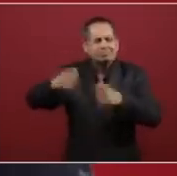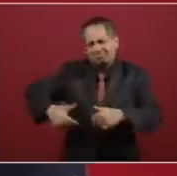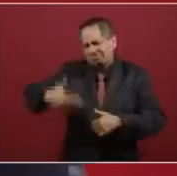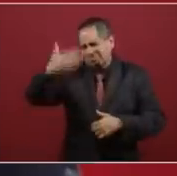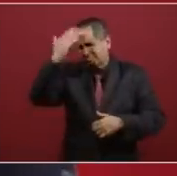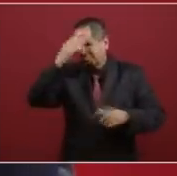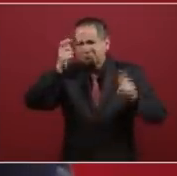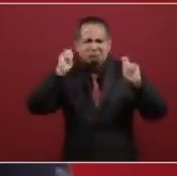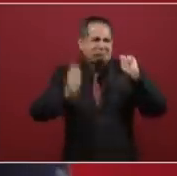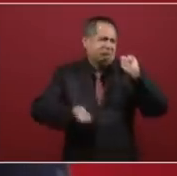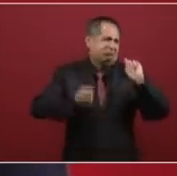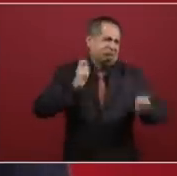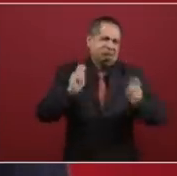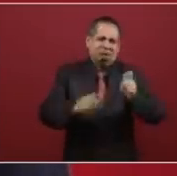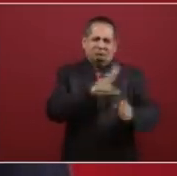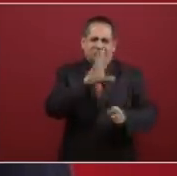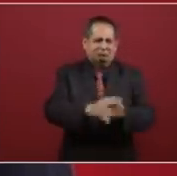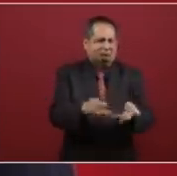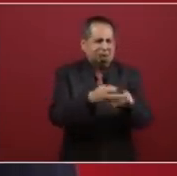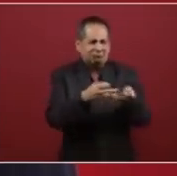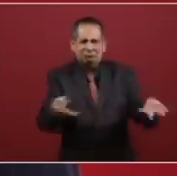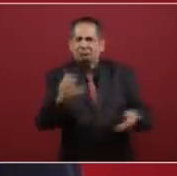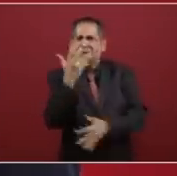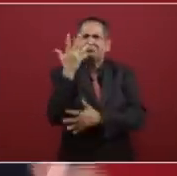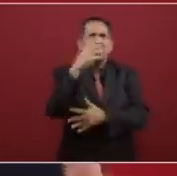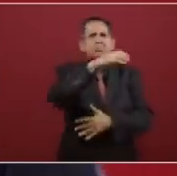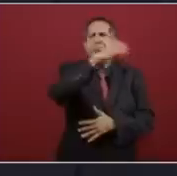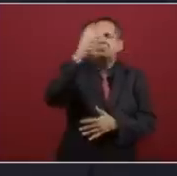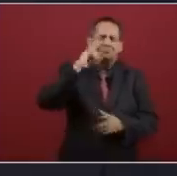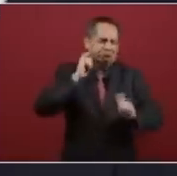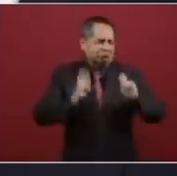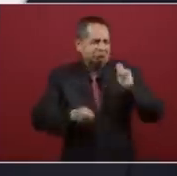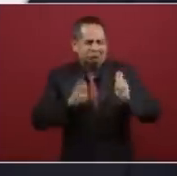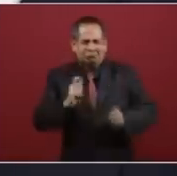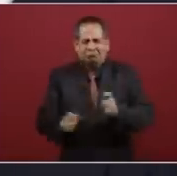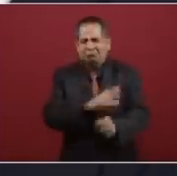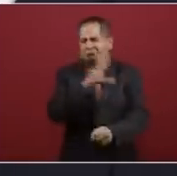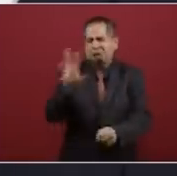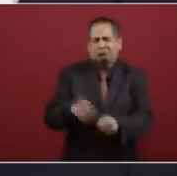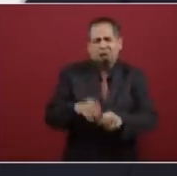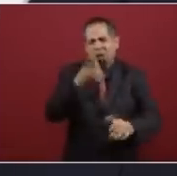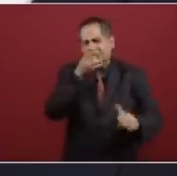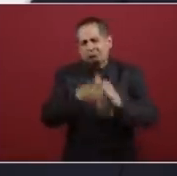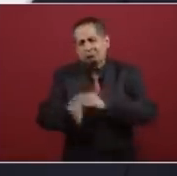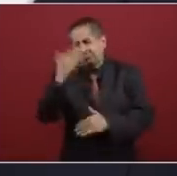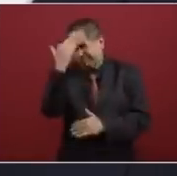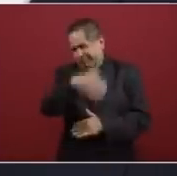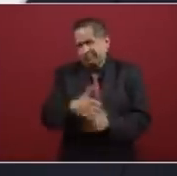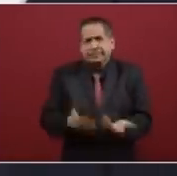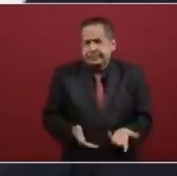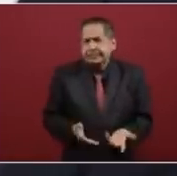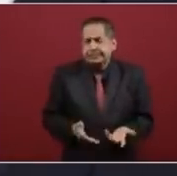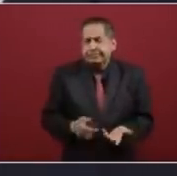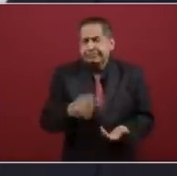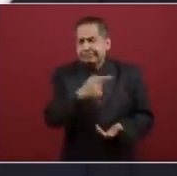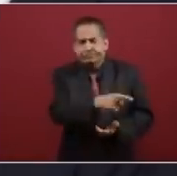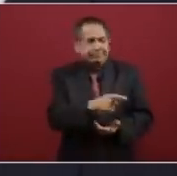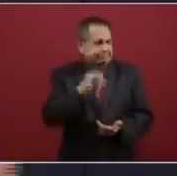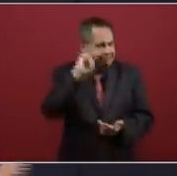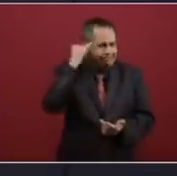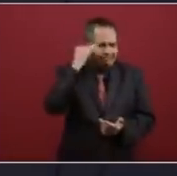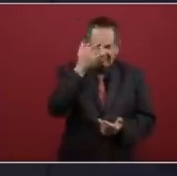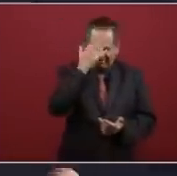Saben cómo sembrar. Cuando hablo de una fábrica, pues tenemos los obreros